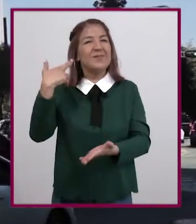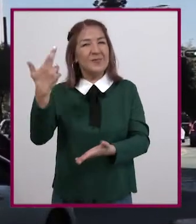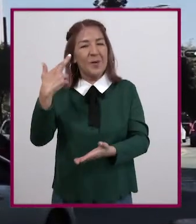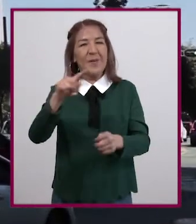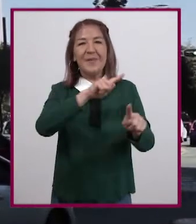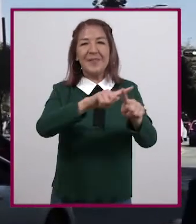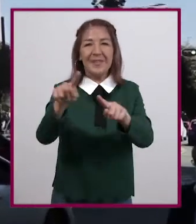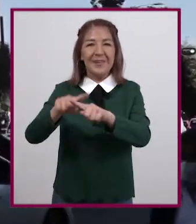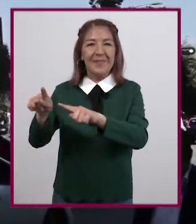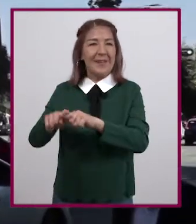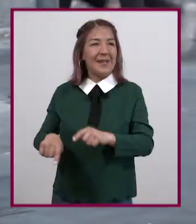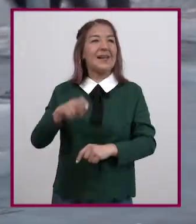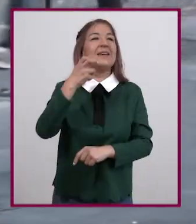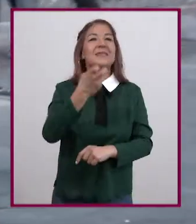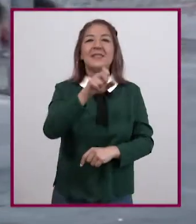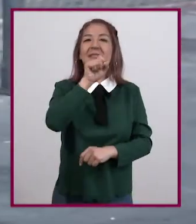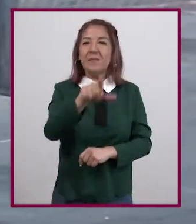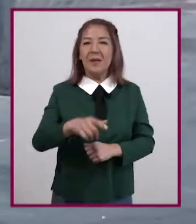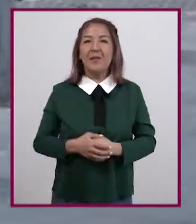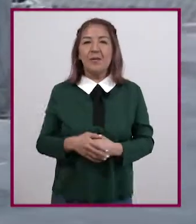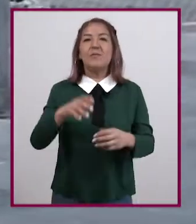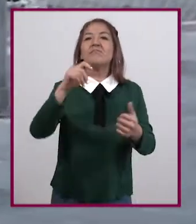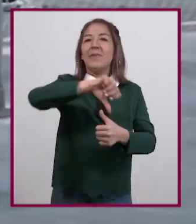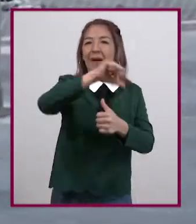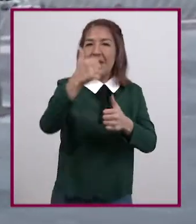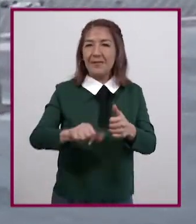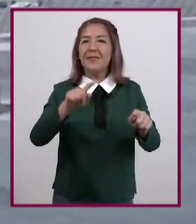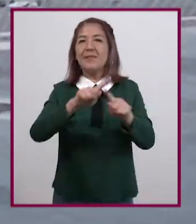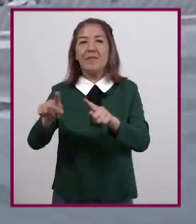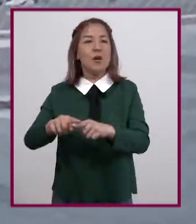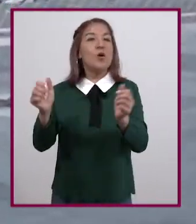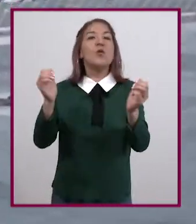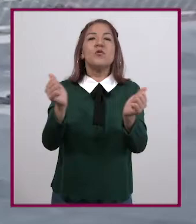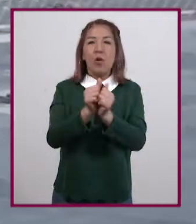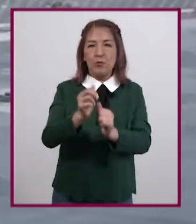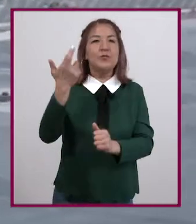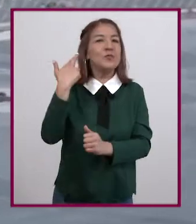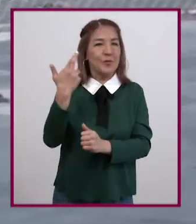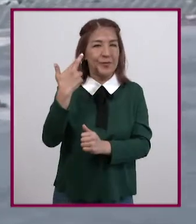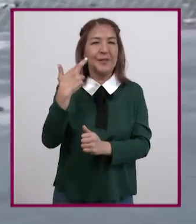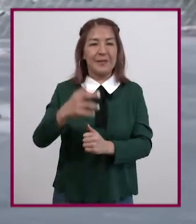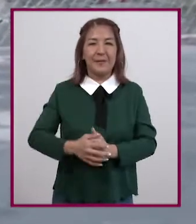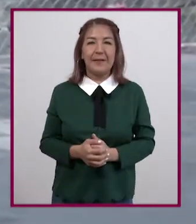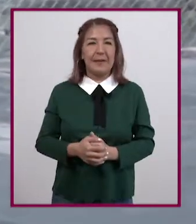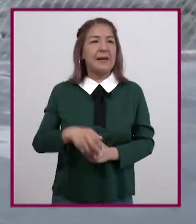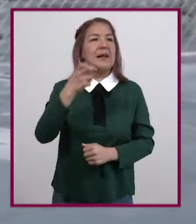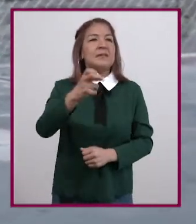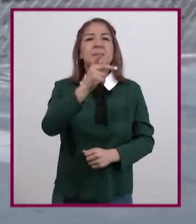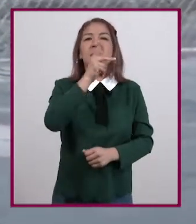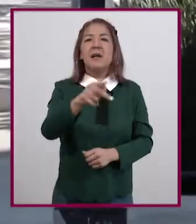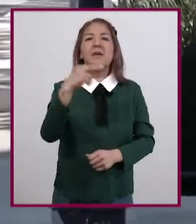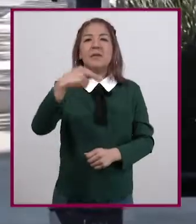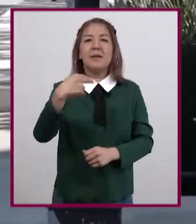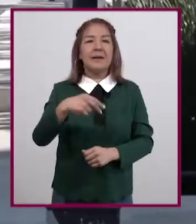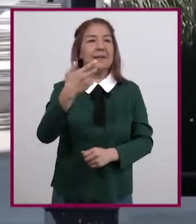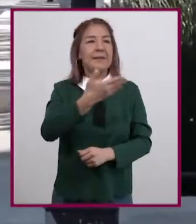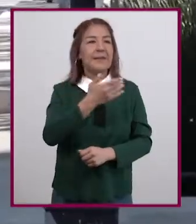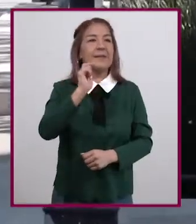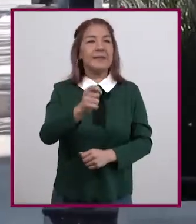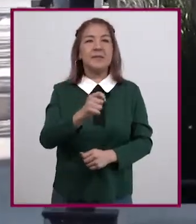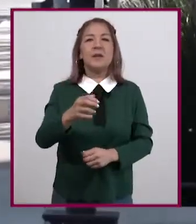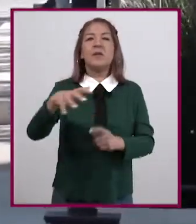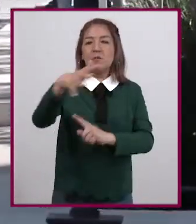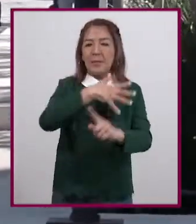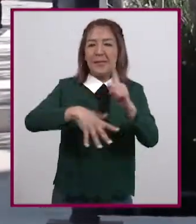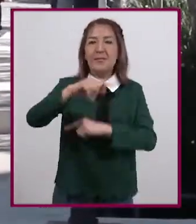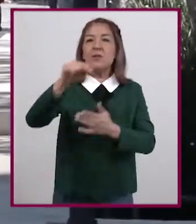sonoro y de toda manifestación artística a partir del sonido. El término acuñado por Murray Schafer,